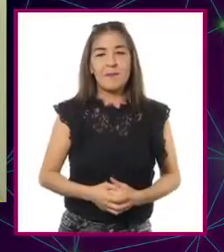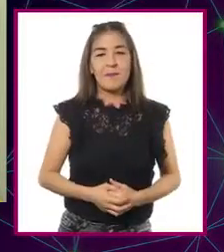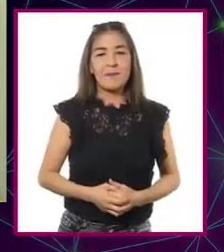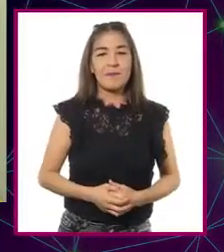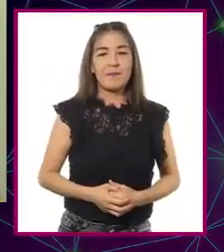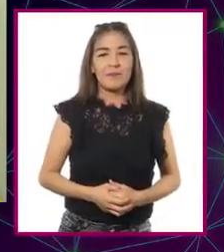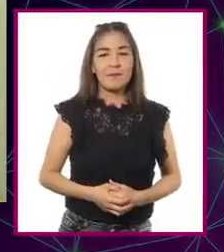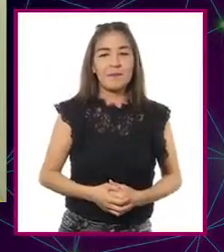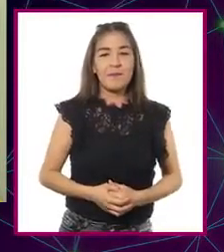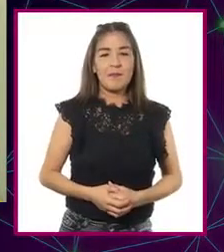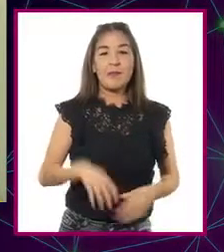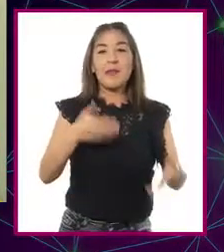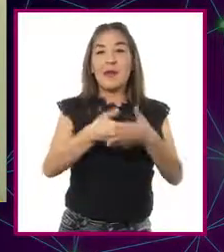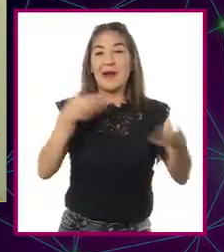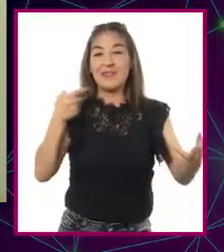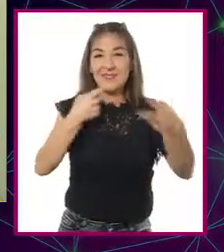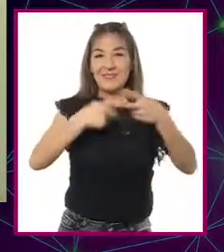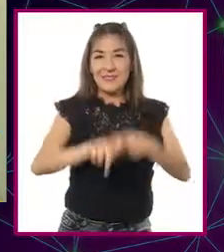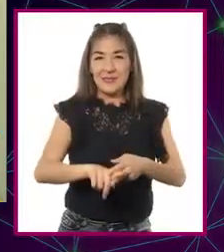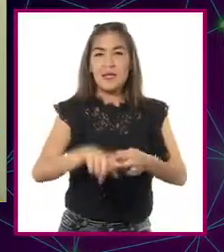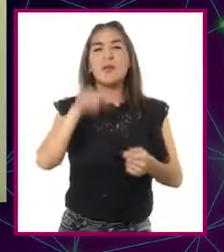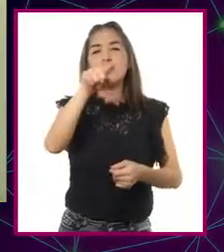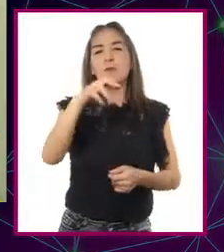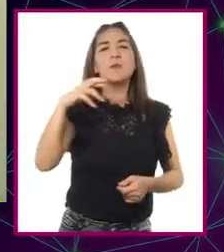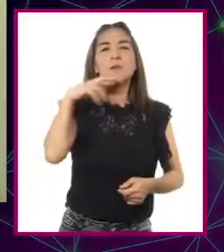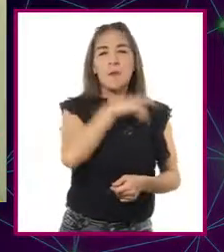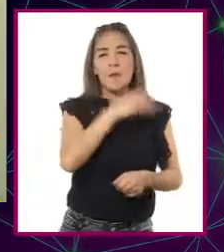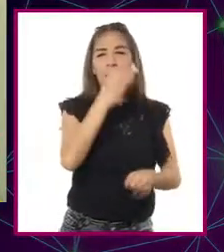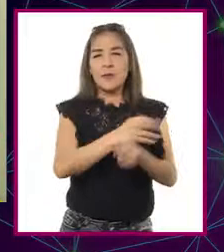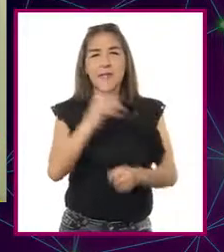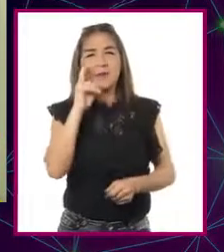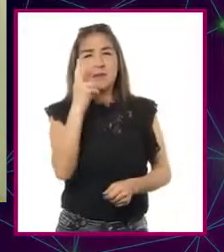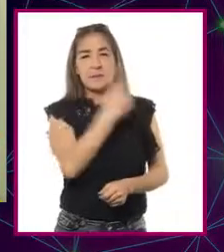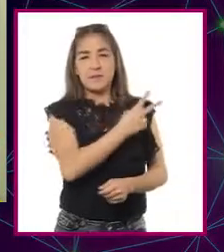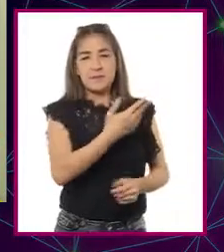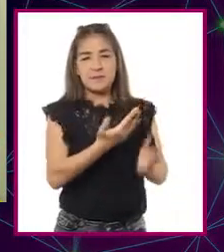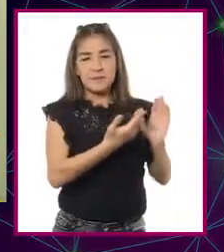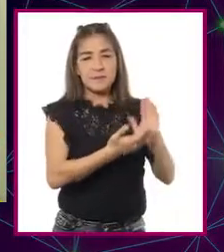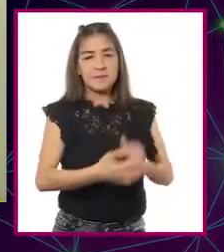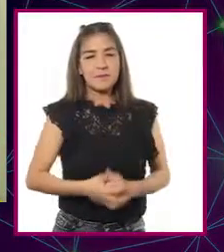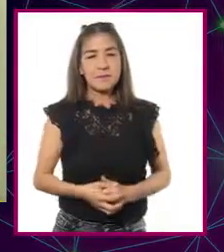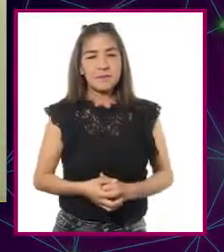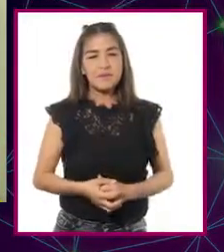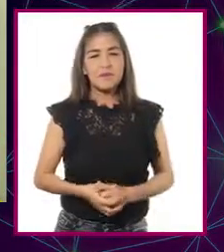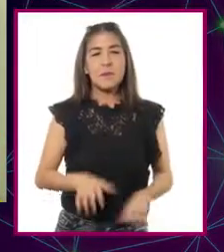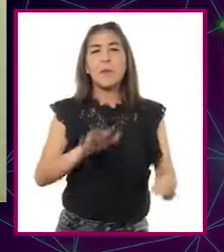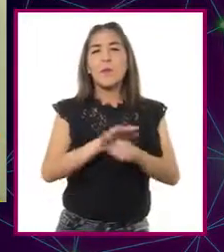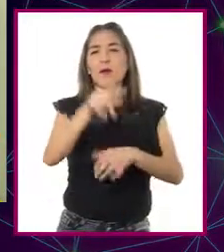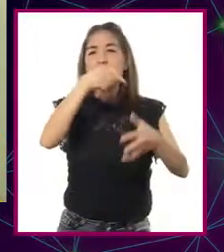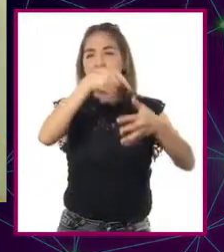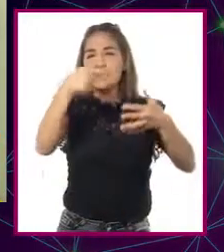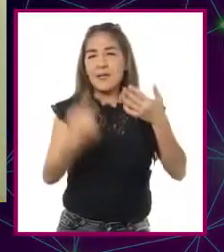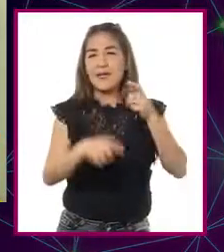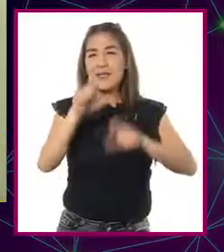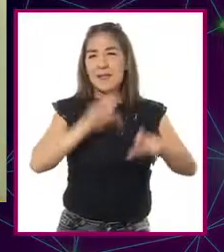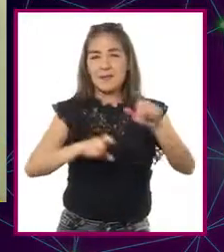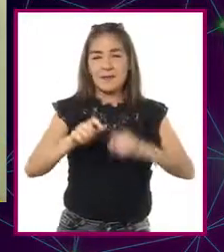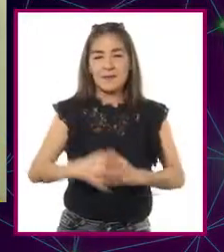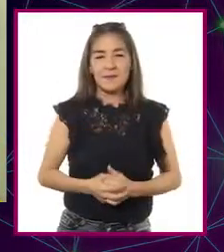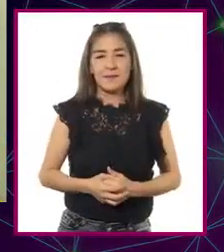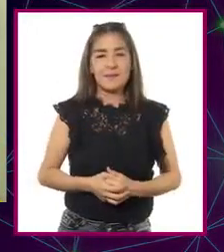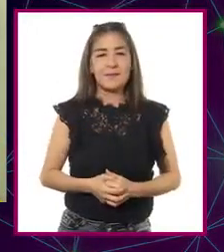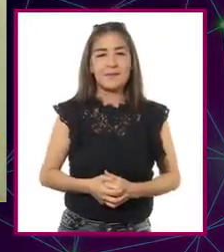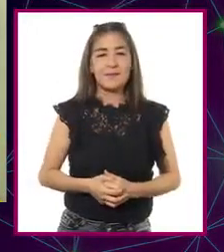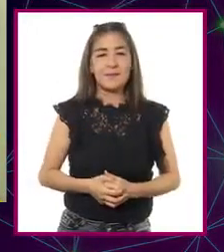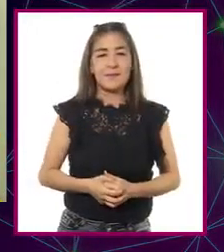Entonces, antes de comenzar el experimento, rápidamente vemos en qué categorías entran estos elementos químicos. De este